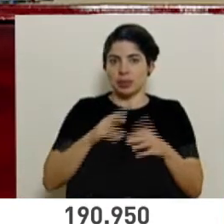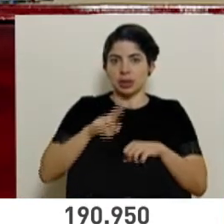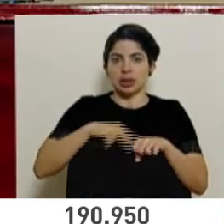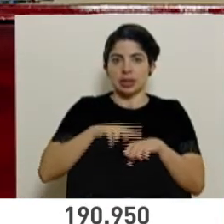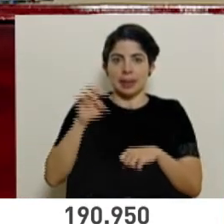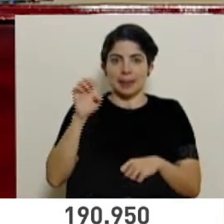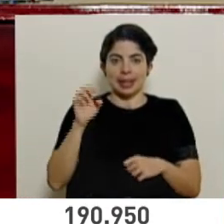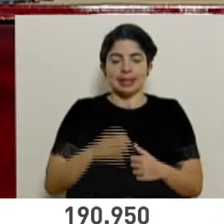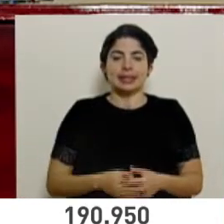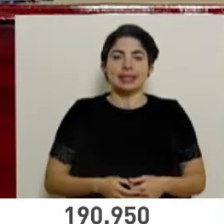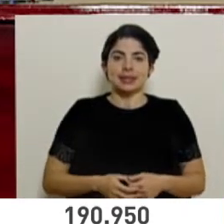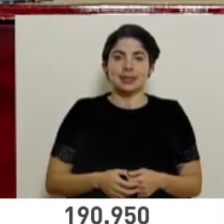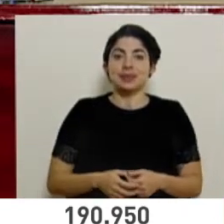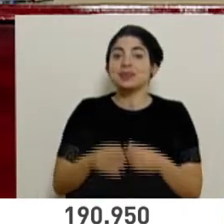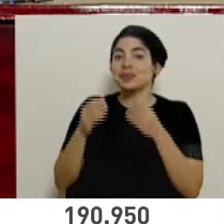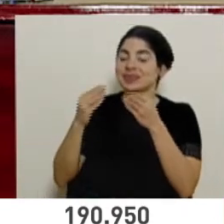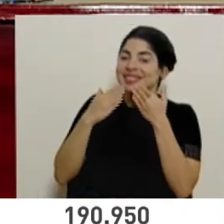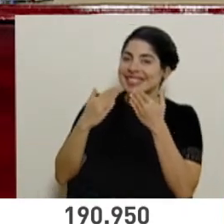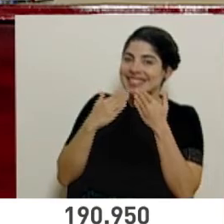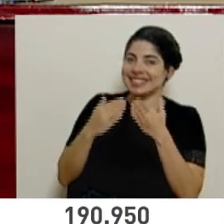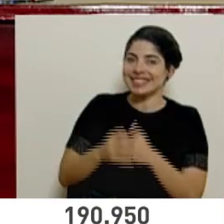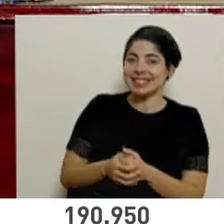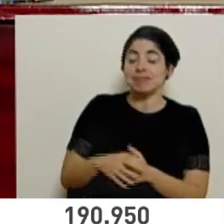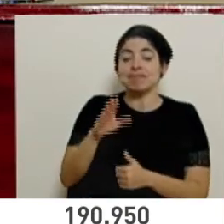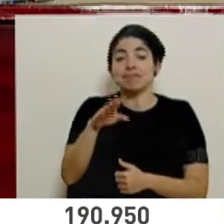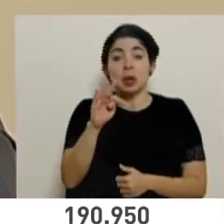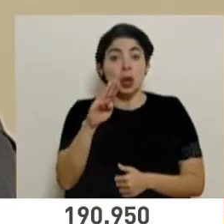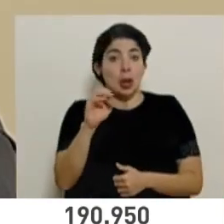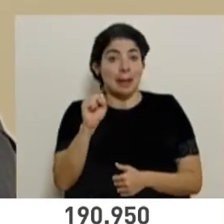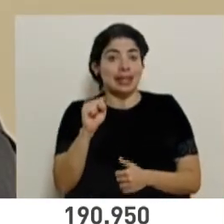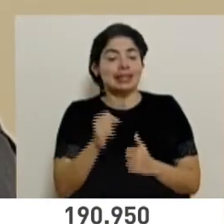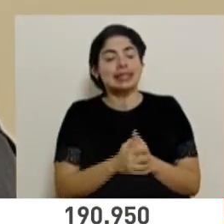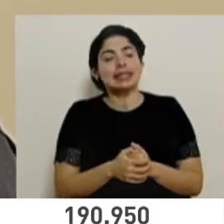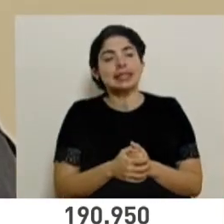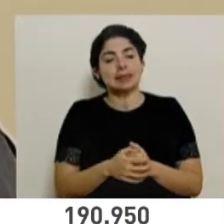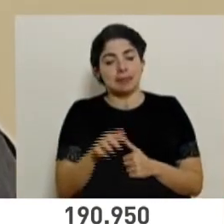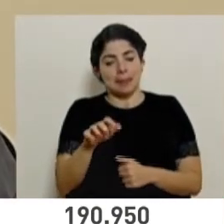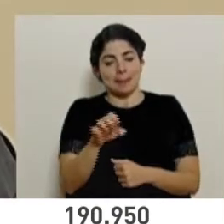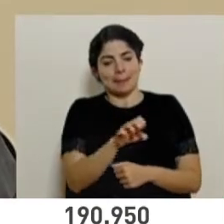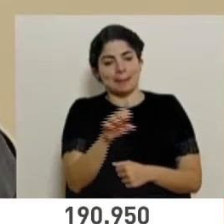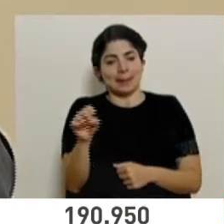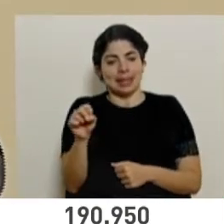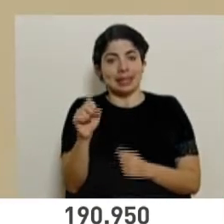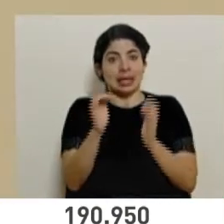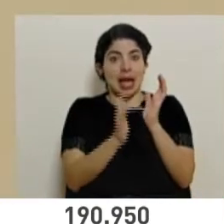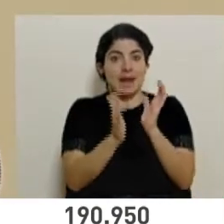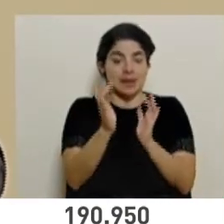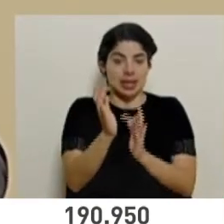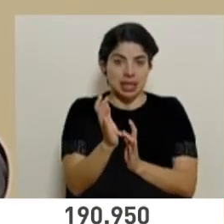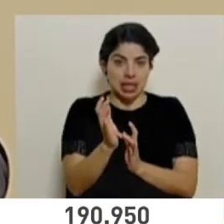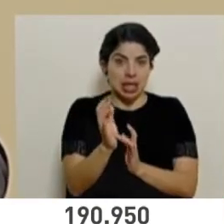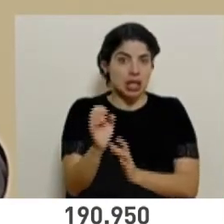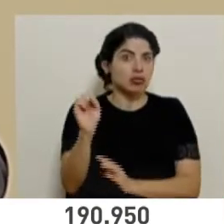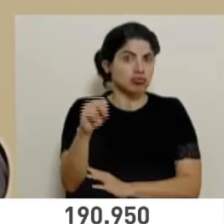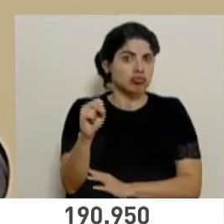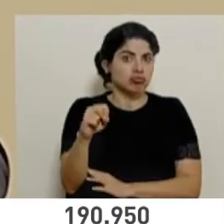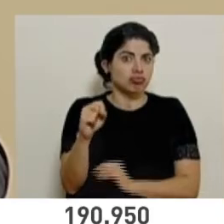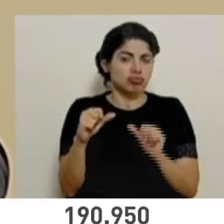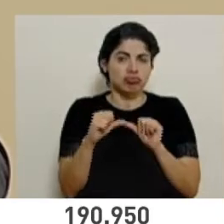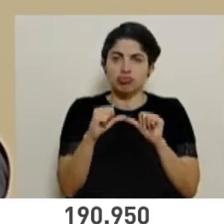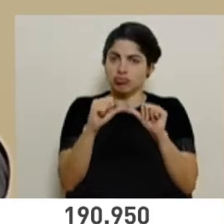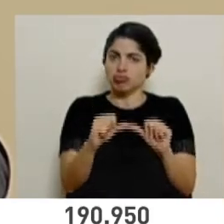de Emergencias. Muchísimas gracias, Tomás. Para el mes de abril sí se